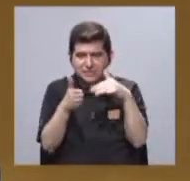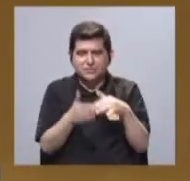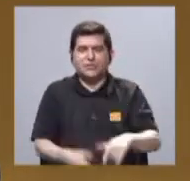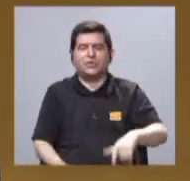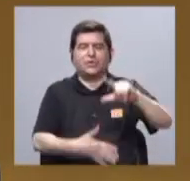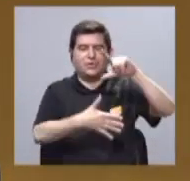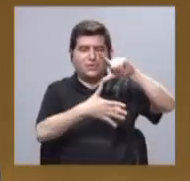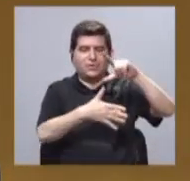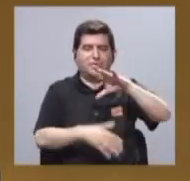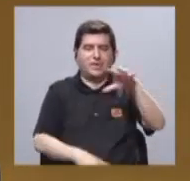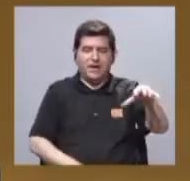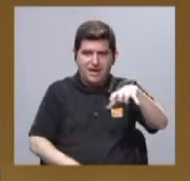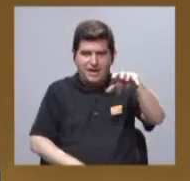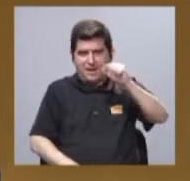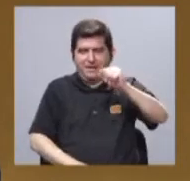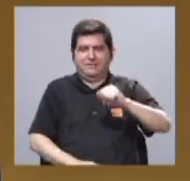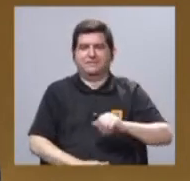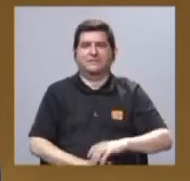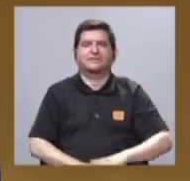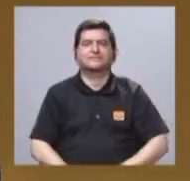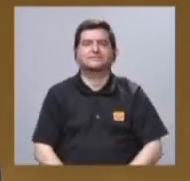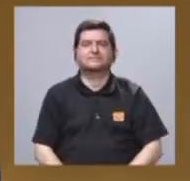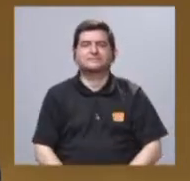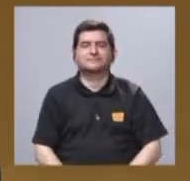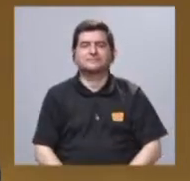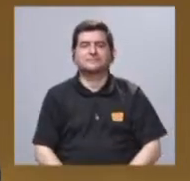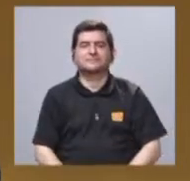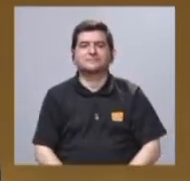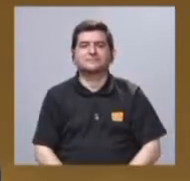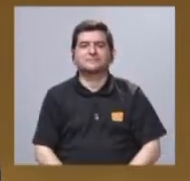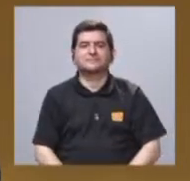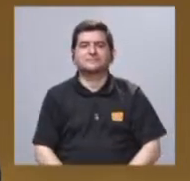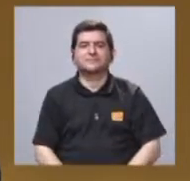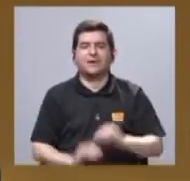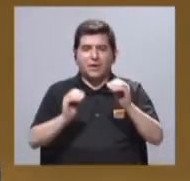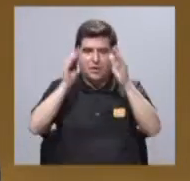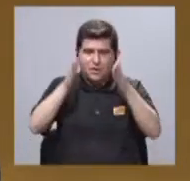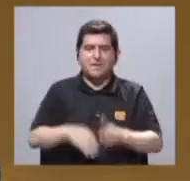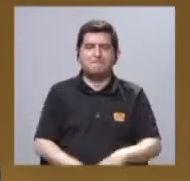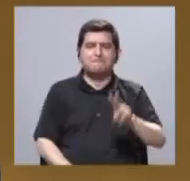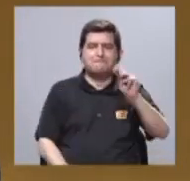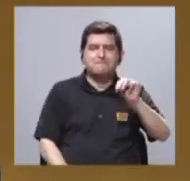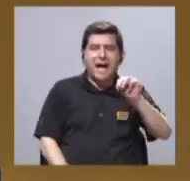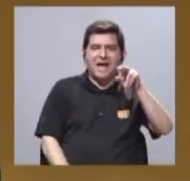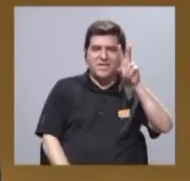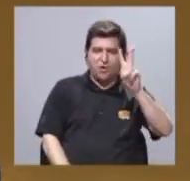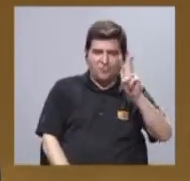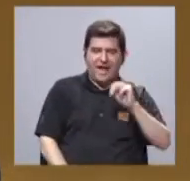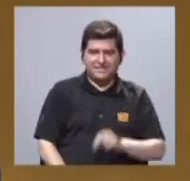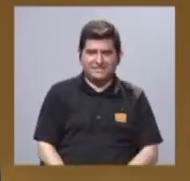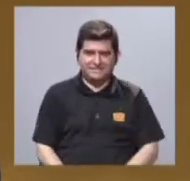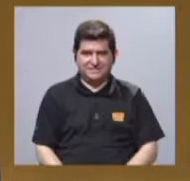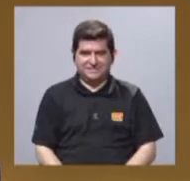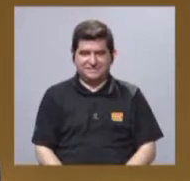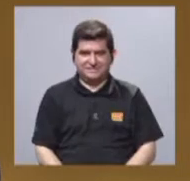Estudios de América Latina y del Caribe, donde el maestro Mario Vázquez,